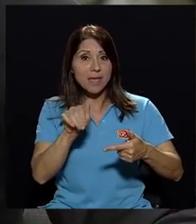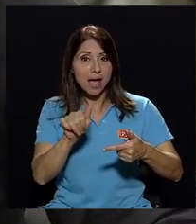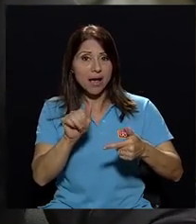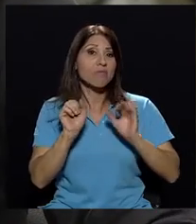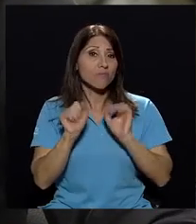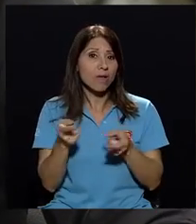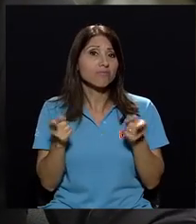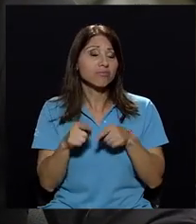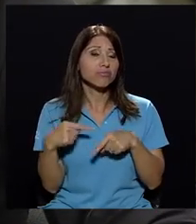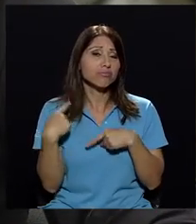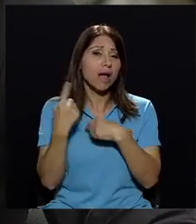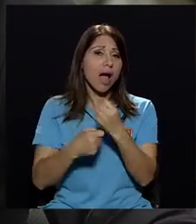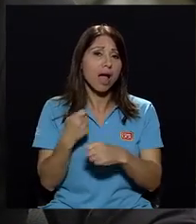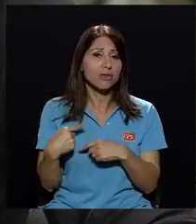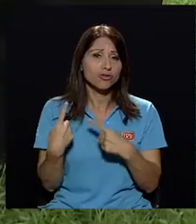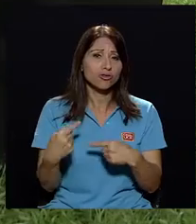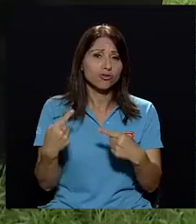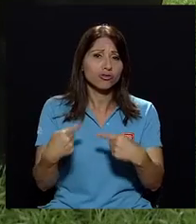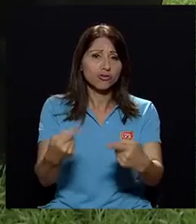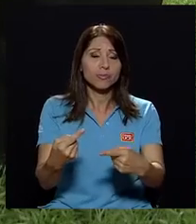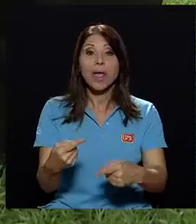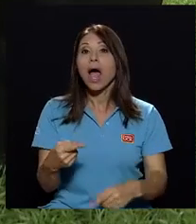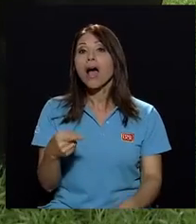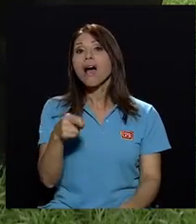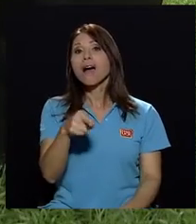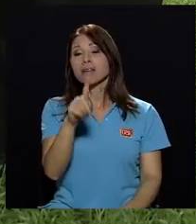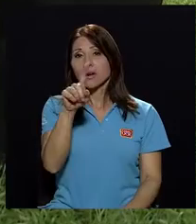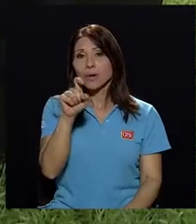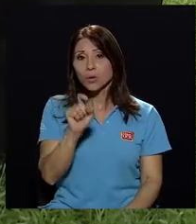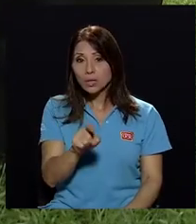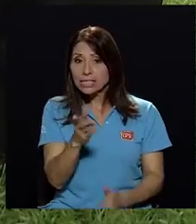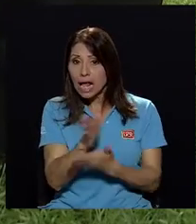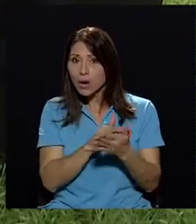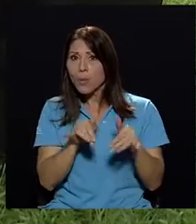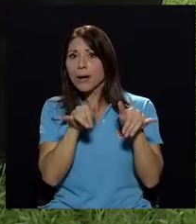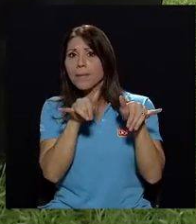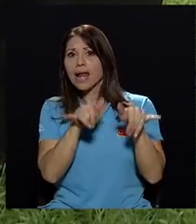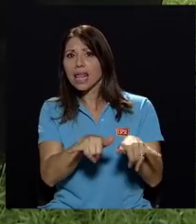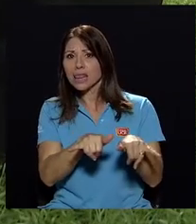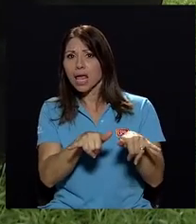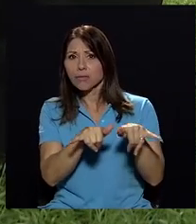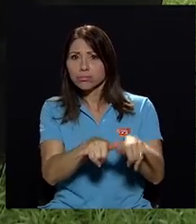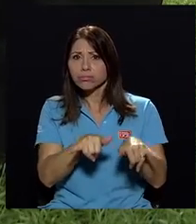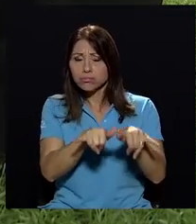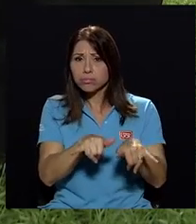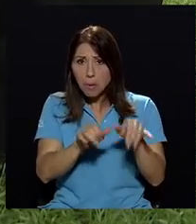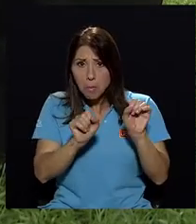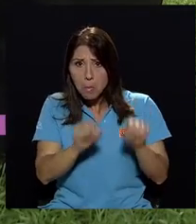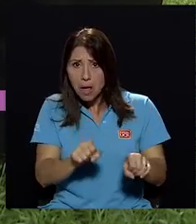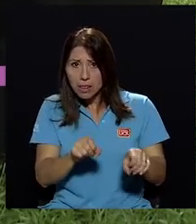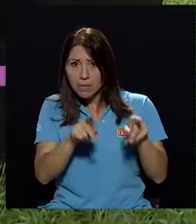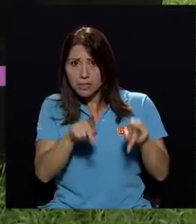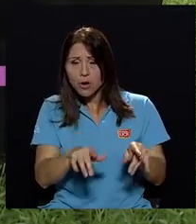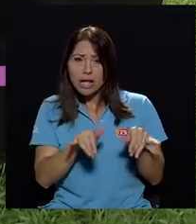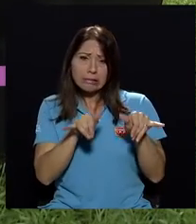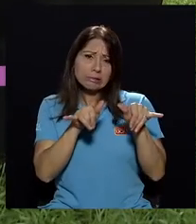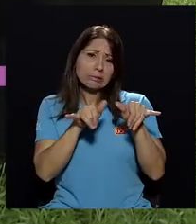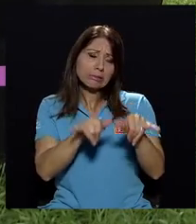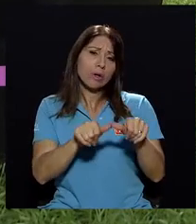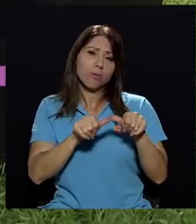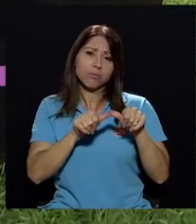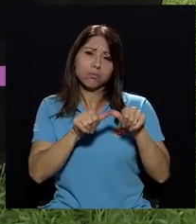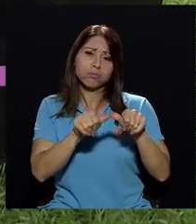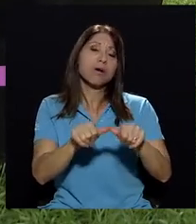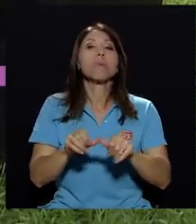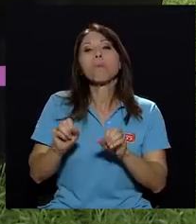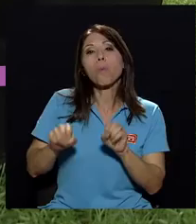puede durar años, ¿no? Sí, esa era otra pregunta, si era algo permanente. O sea, ¿una persona puede tener depresión permanente todo el tiempo? Podría ser